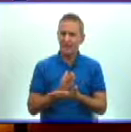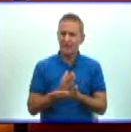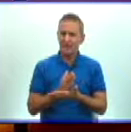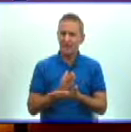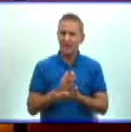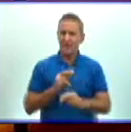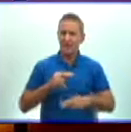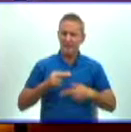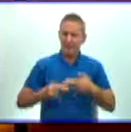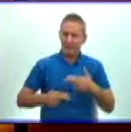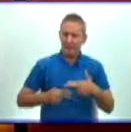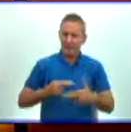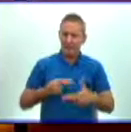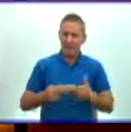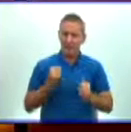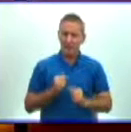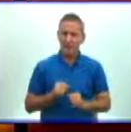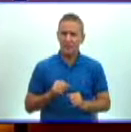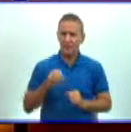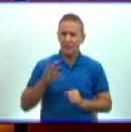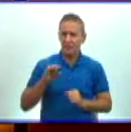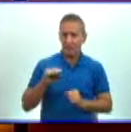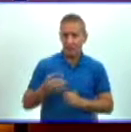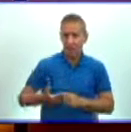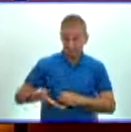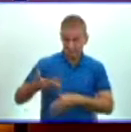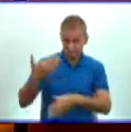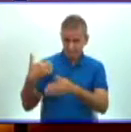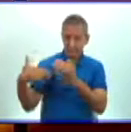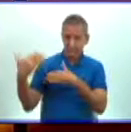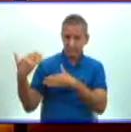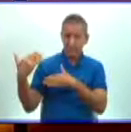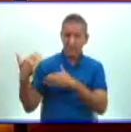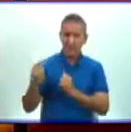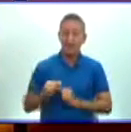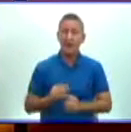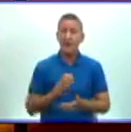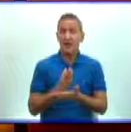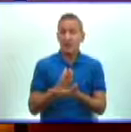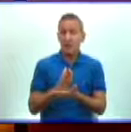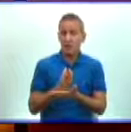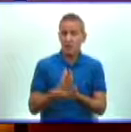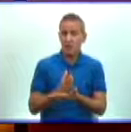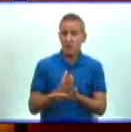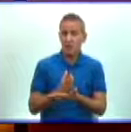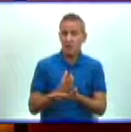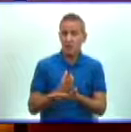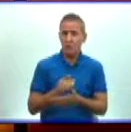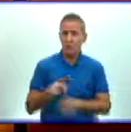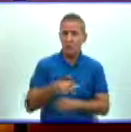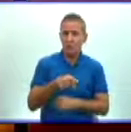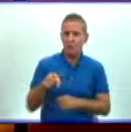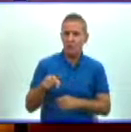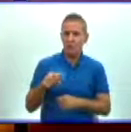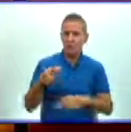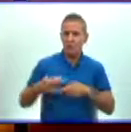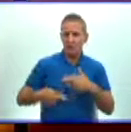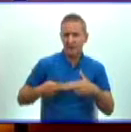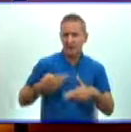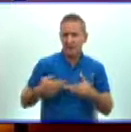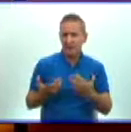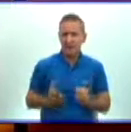ejecución. Como les dije anteriormente, es una clase donde ustedes construyen, pero yo